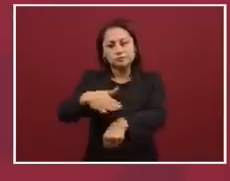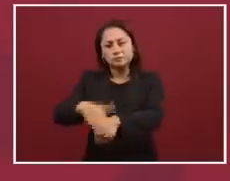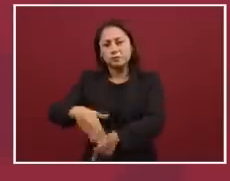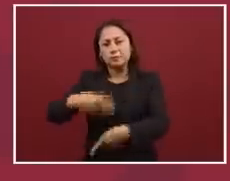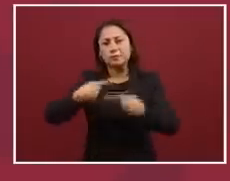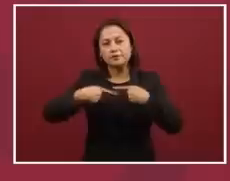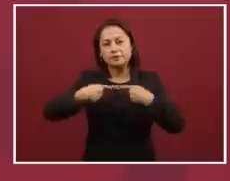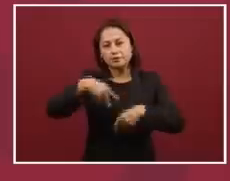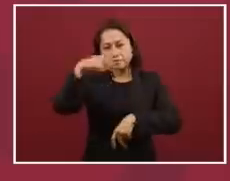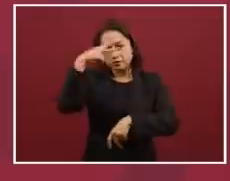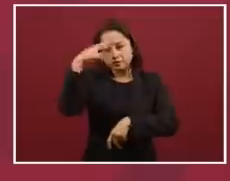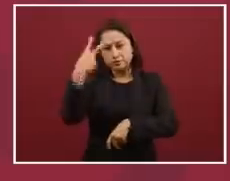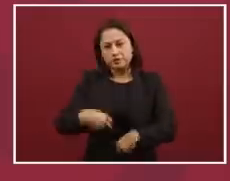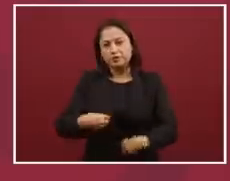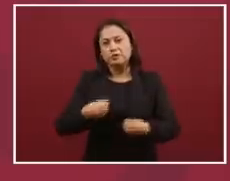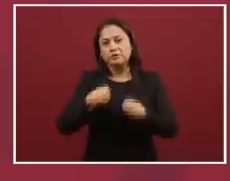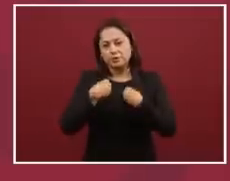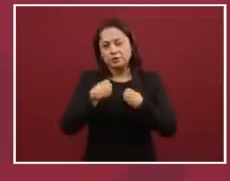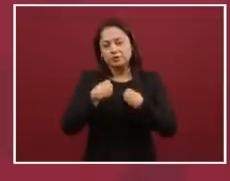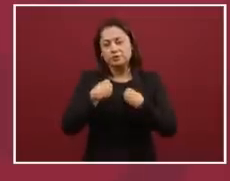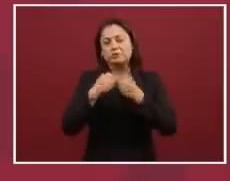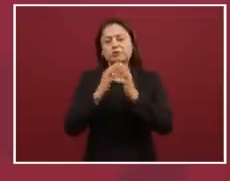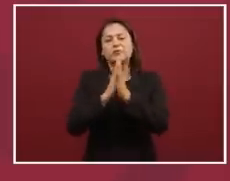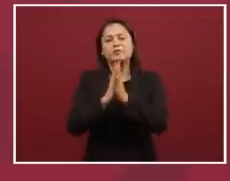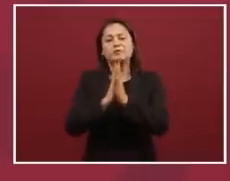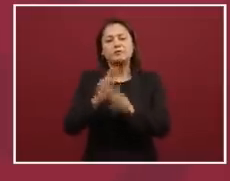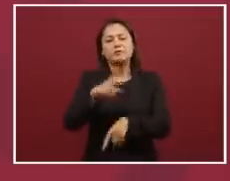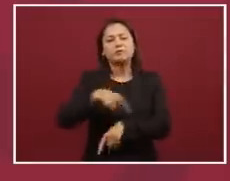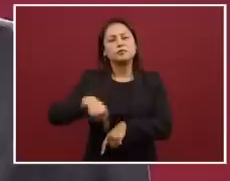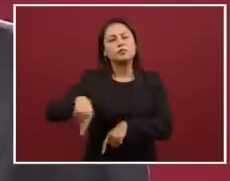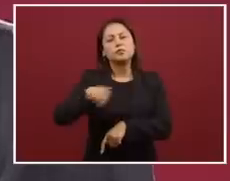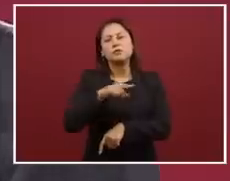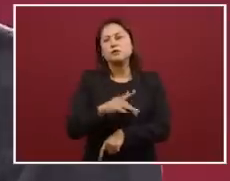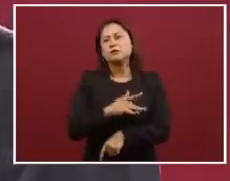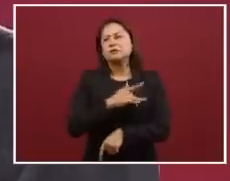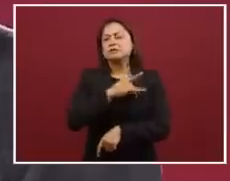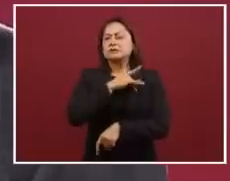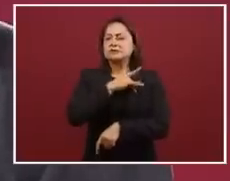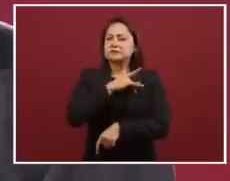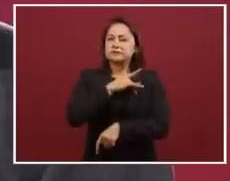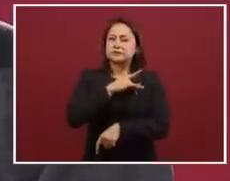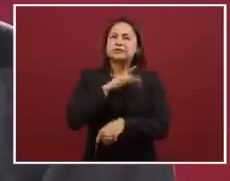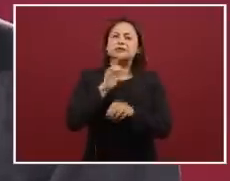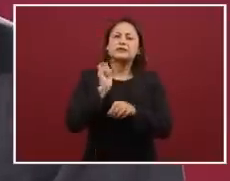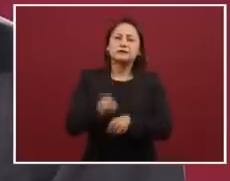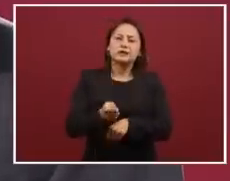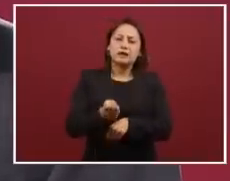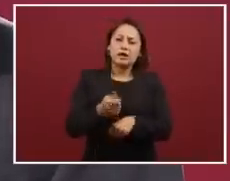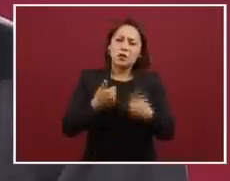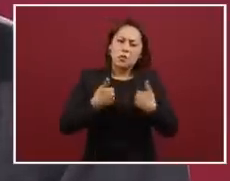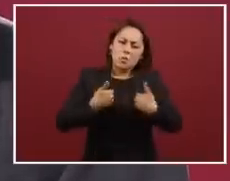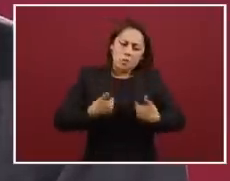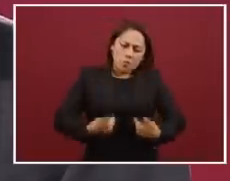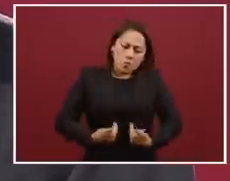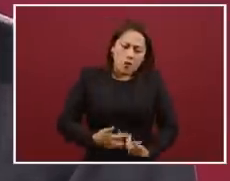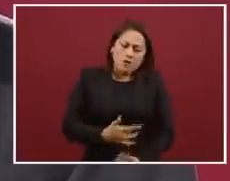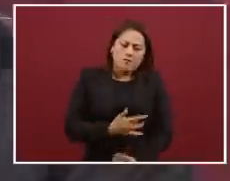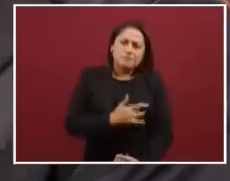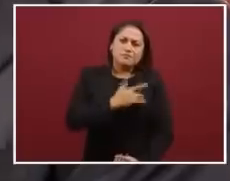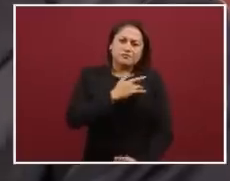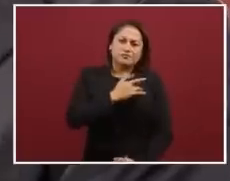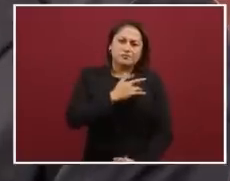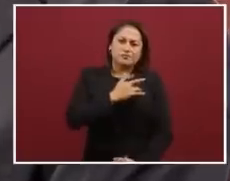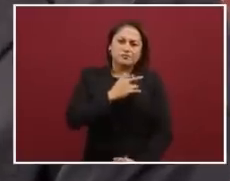fraterna, que no emprendamos una campaña en contra de